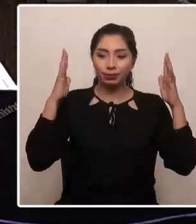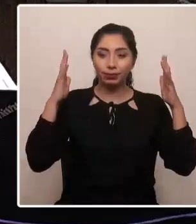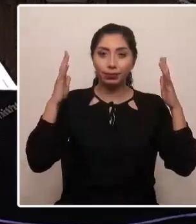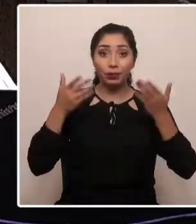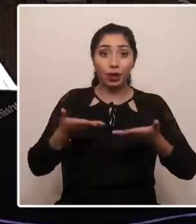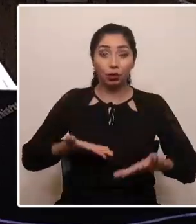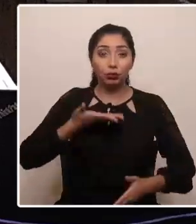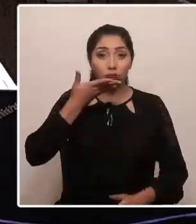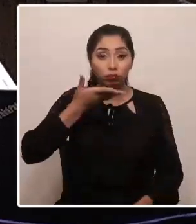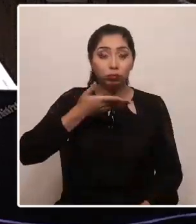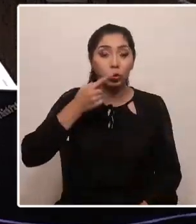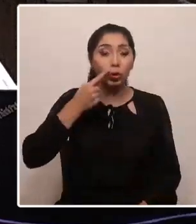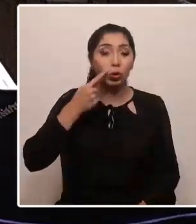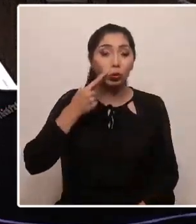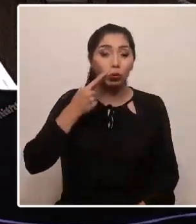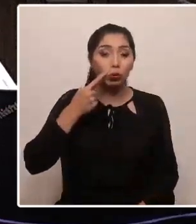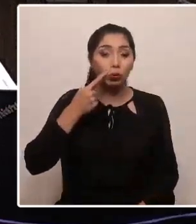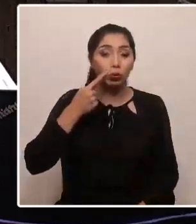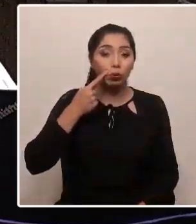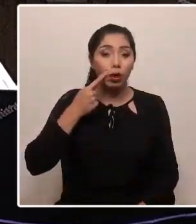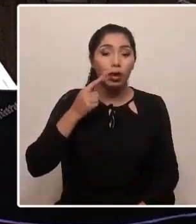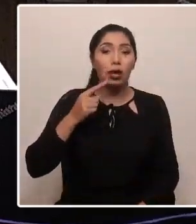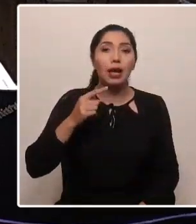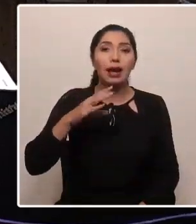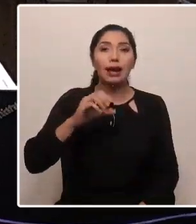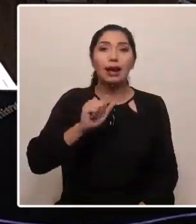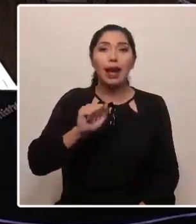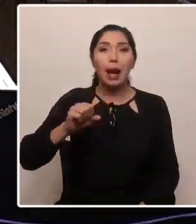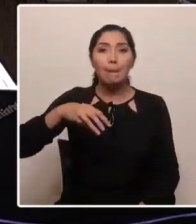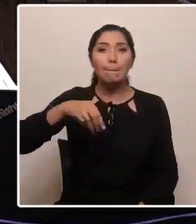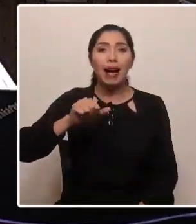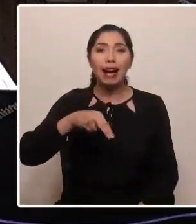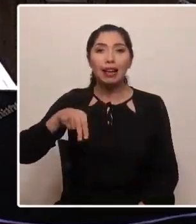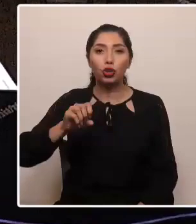Tiene la palabra el convencional Francisco Caamaño.